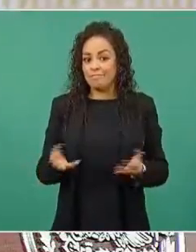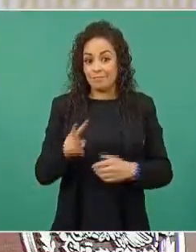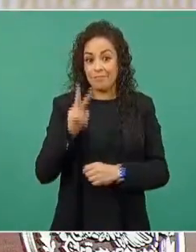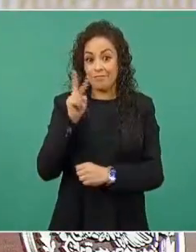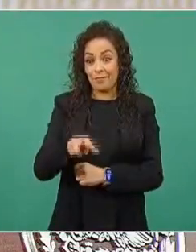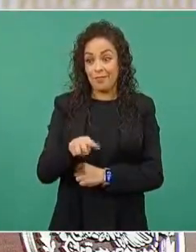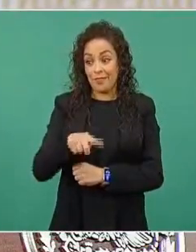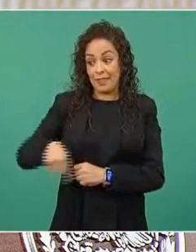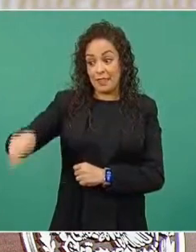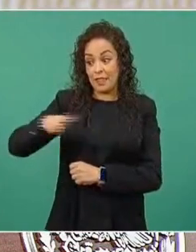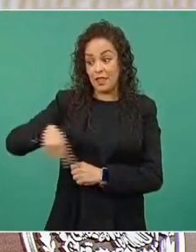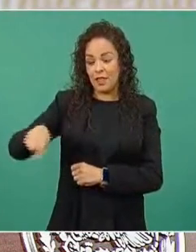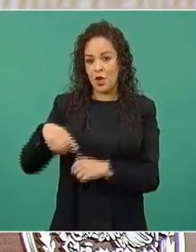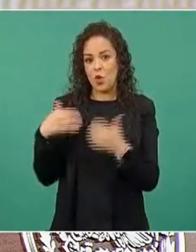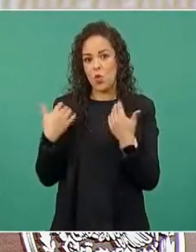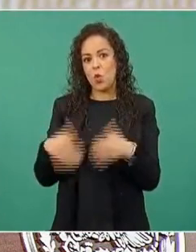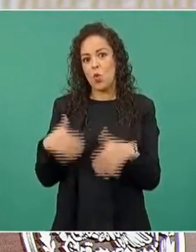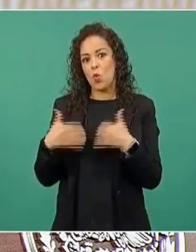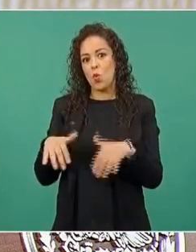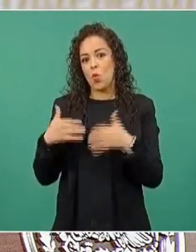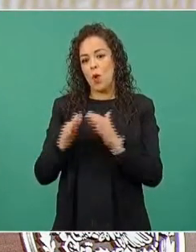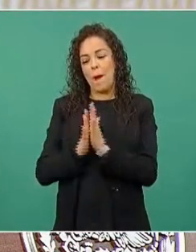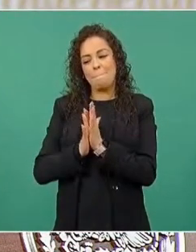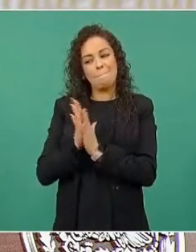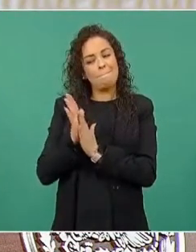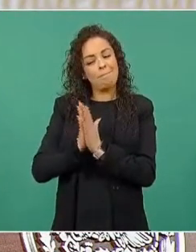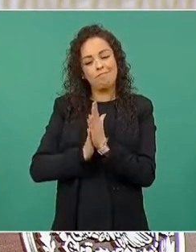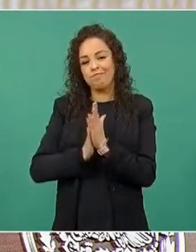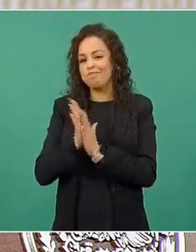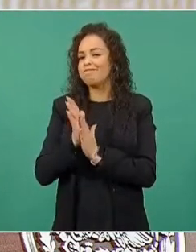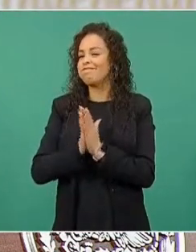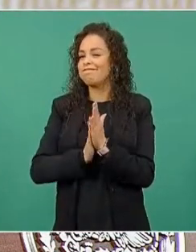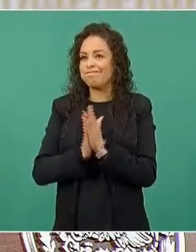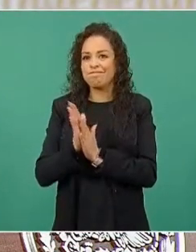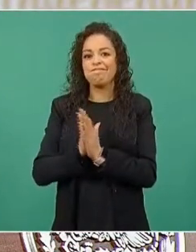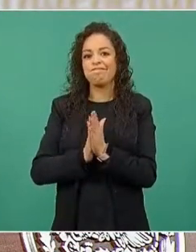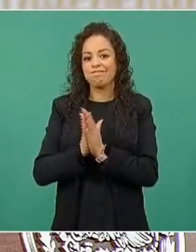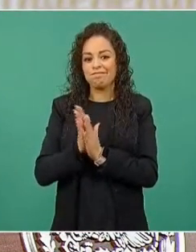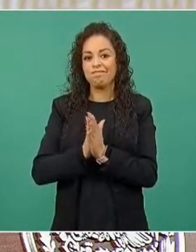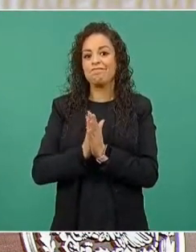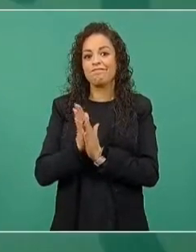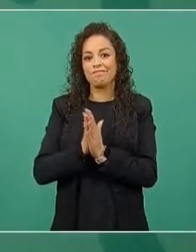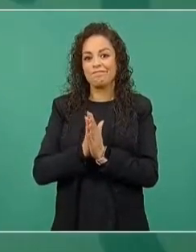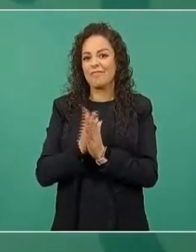frotaban las manos para que no nos dieran la autorización.